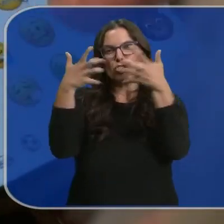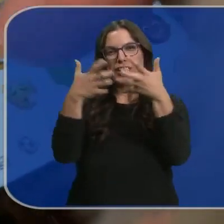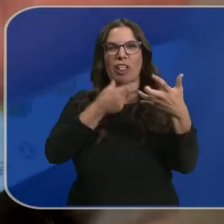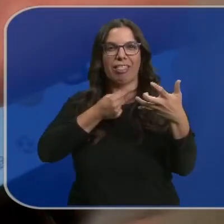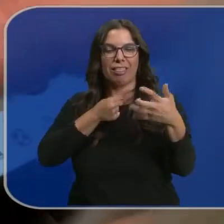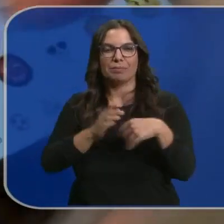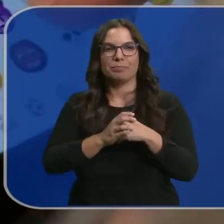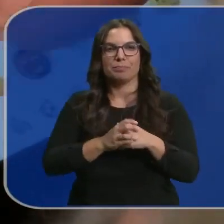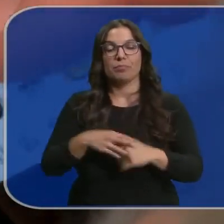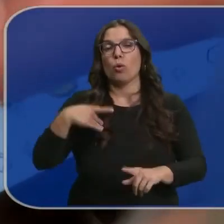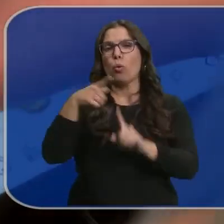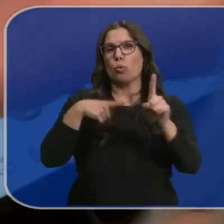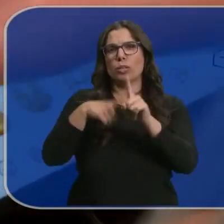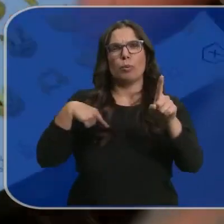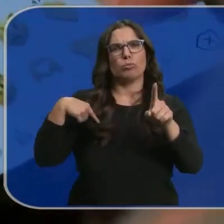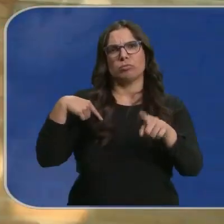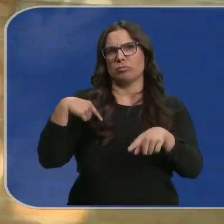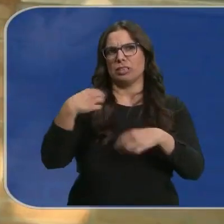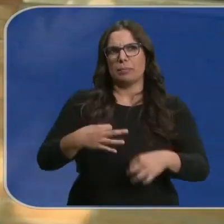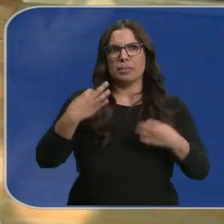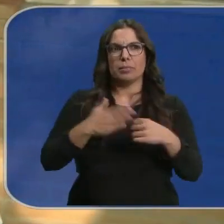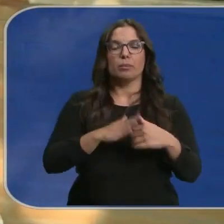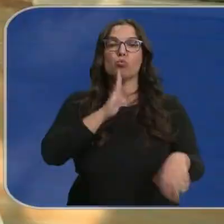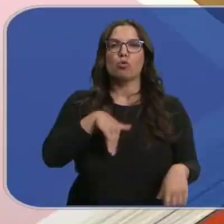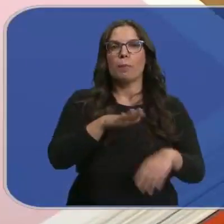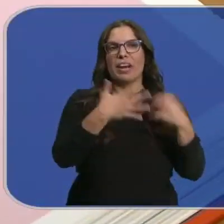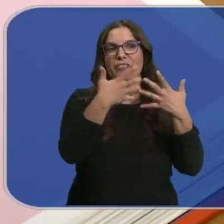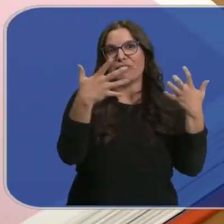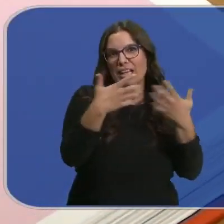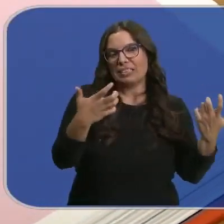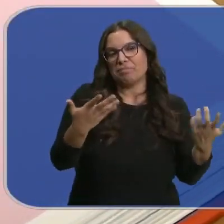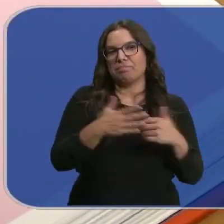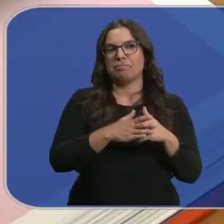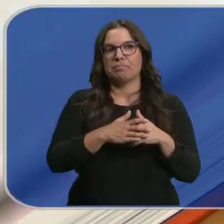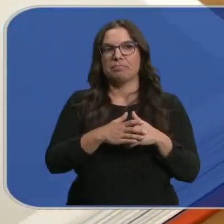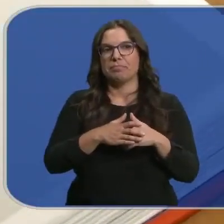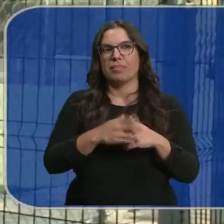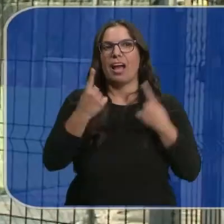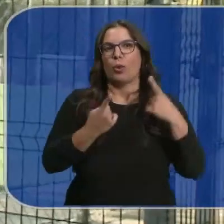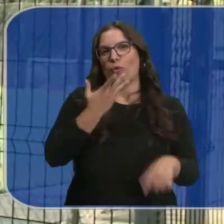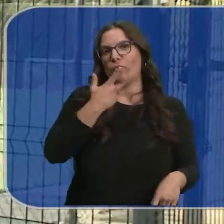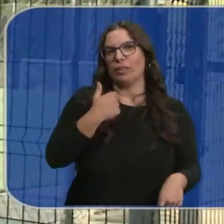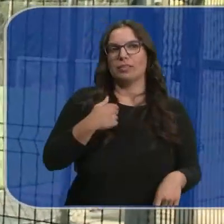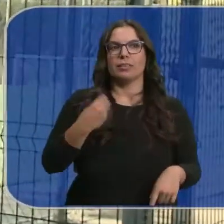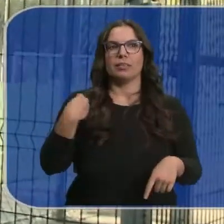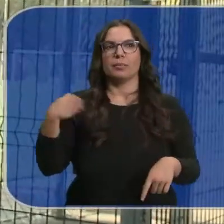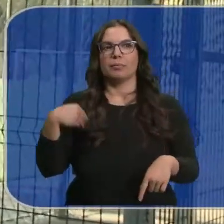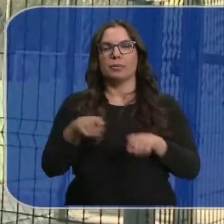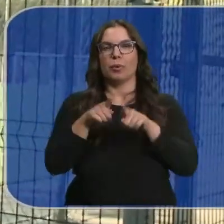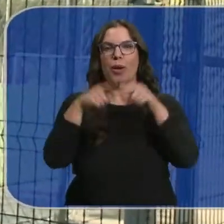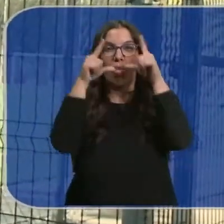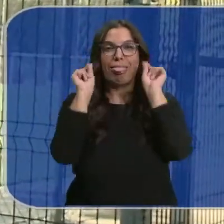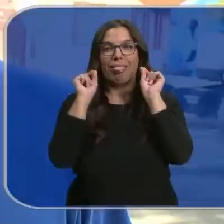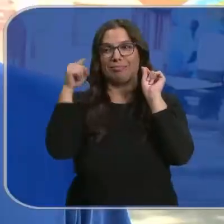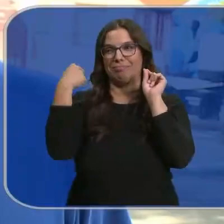Los usamos a todas horas. Te vienen bien a para cierta frase, lo mejor, ¿no? Tenemos nuestros favoritos. La risa, este que está